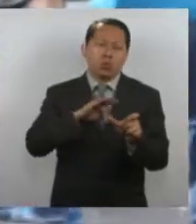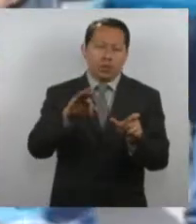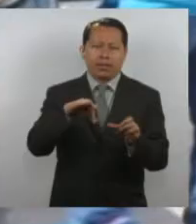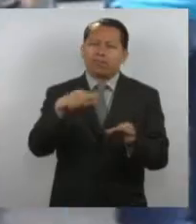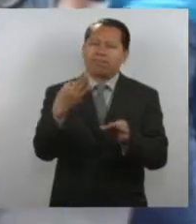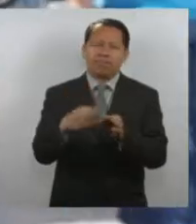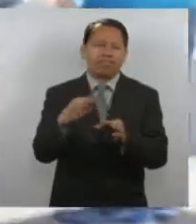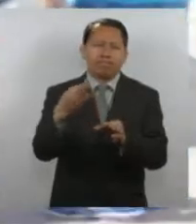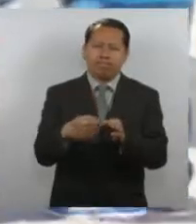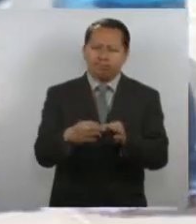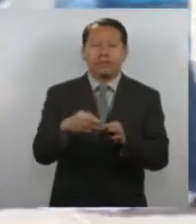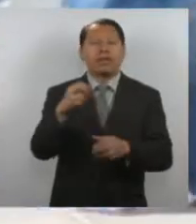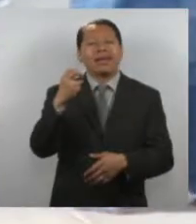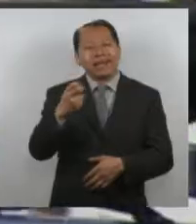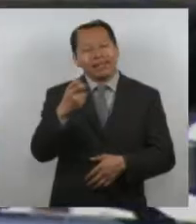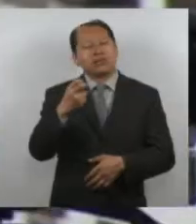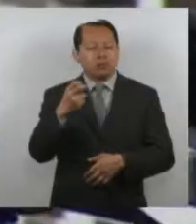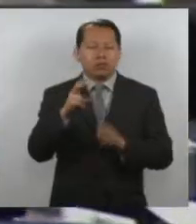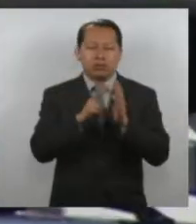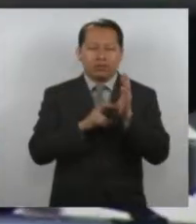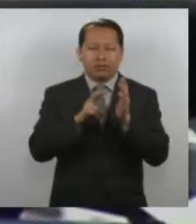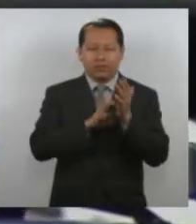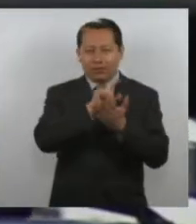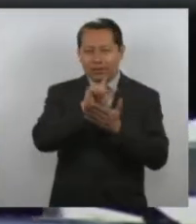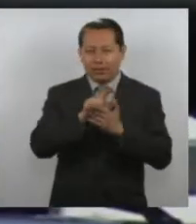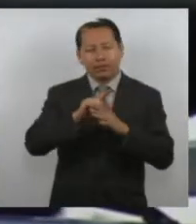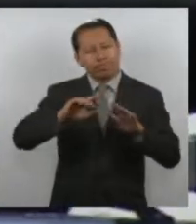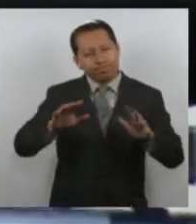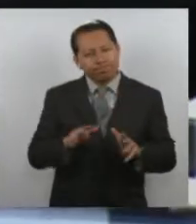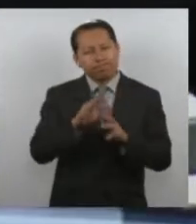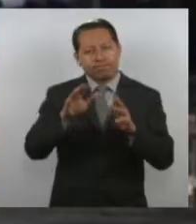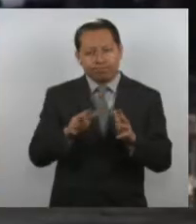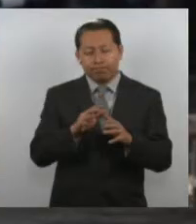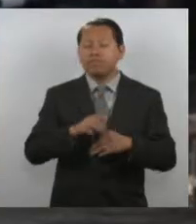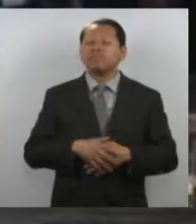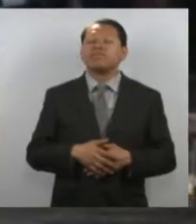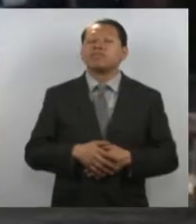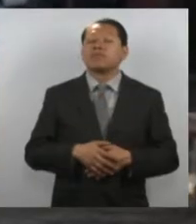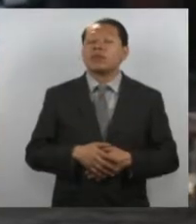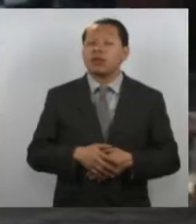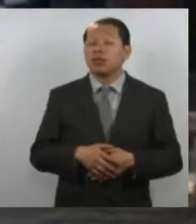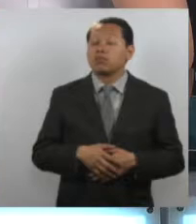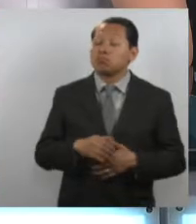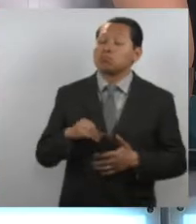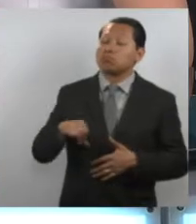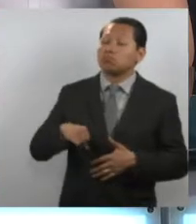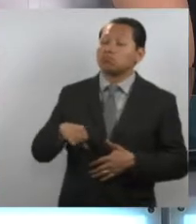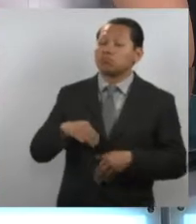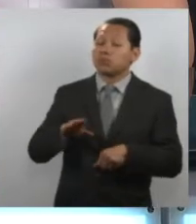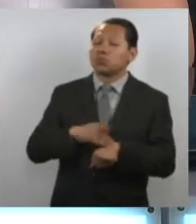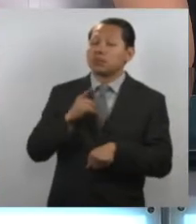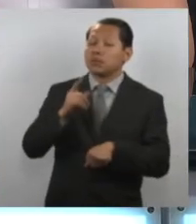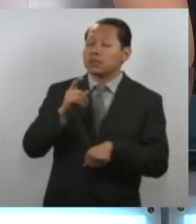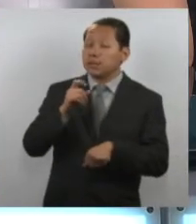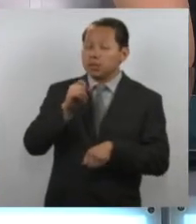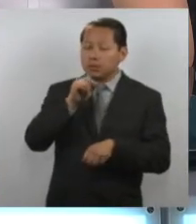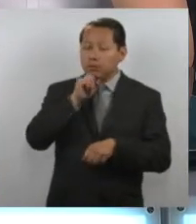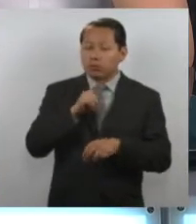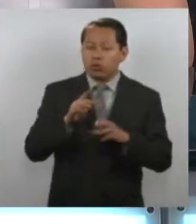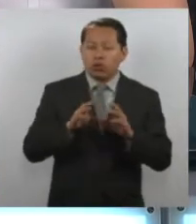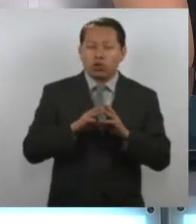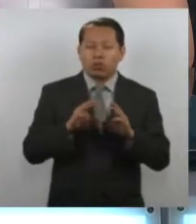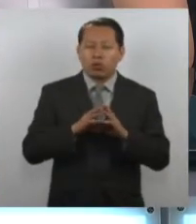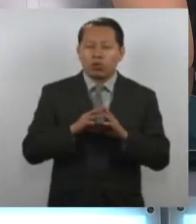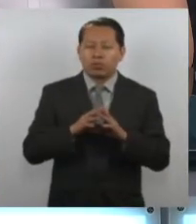razones que van a promover estas reformas el 1 de febrero, Laxman. Llama la atención que es un proyecto legislativo muy ambicioso, tiene